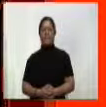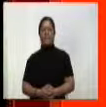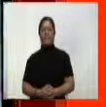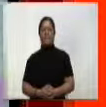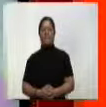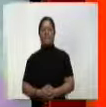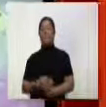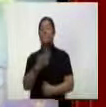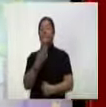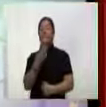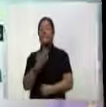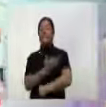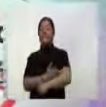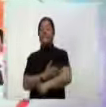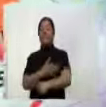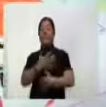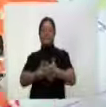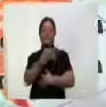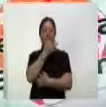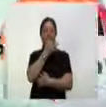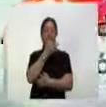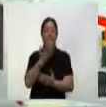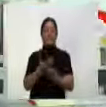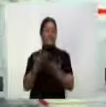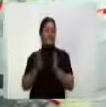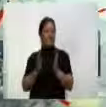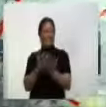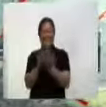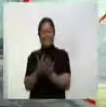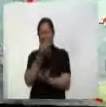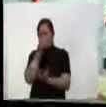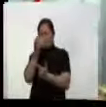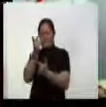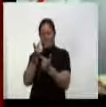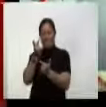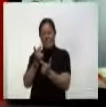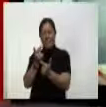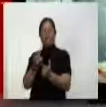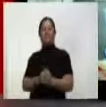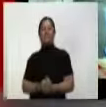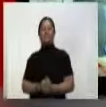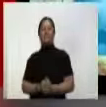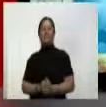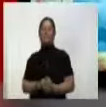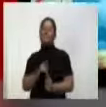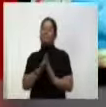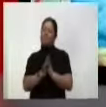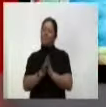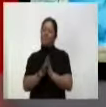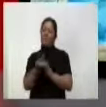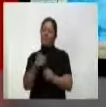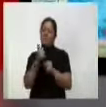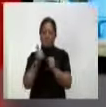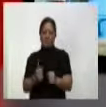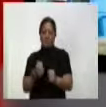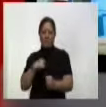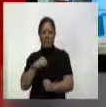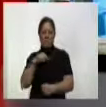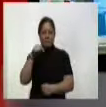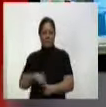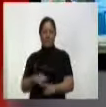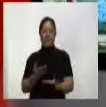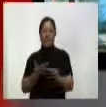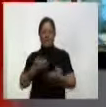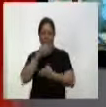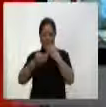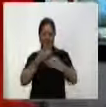Ya son las 3 de la tarde con 15 minutos y es momento de ir a un breve corte informativo. Le pedimos, por favor, que permanezca con nosotros aquí en